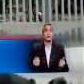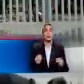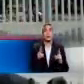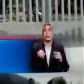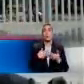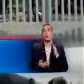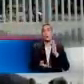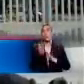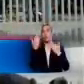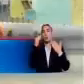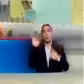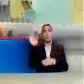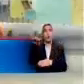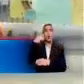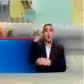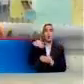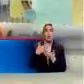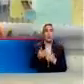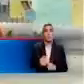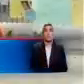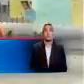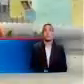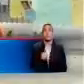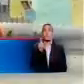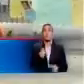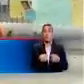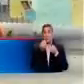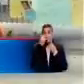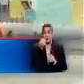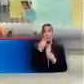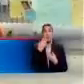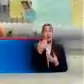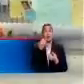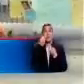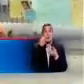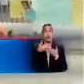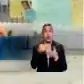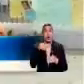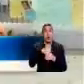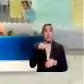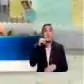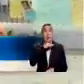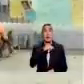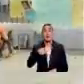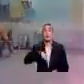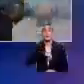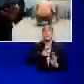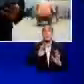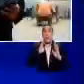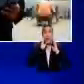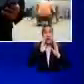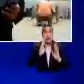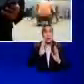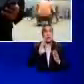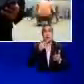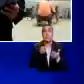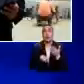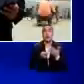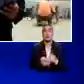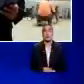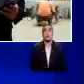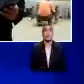vía guayaquil por ambulancia este es el informe que tenemos para todos ustedes desde la ciudad de manta estaremos atentos a lo que